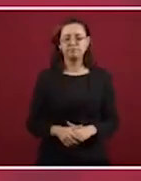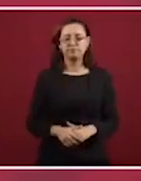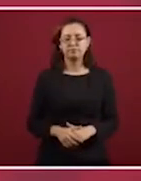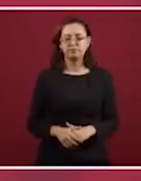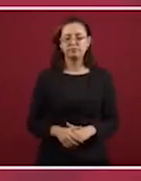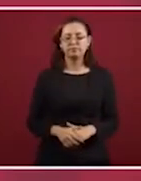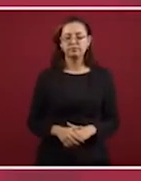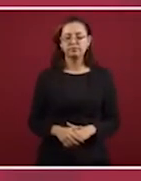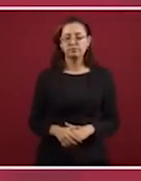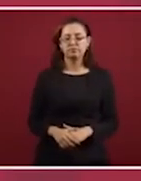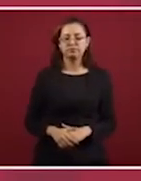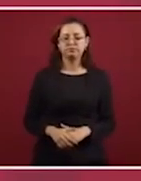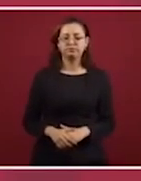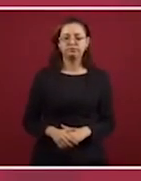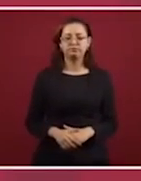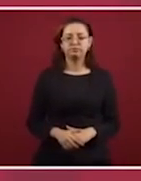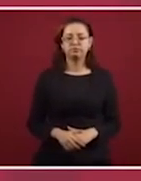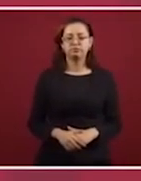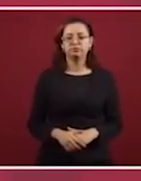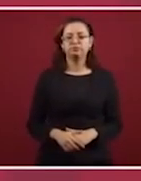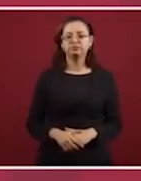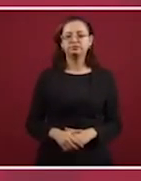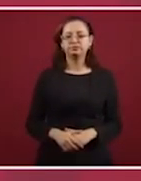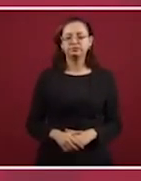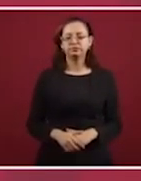ahora que hubieron actos